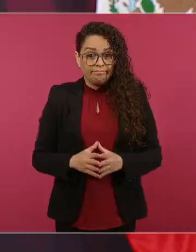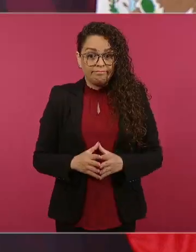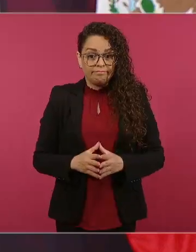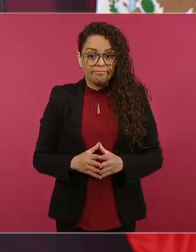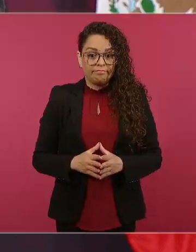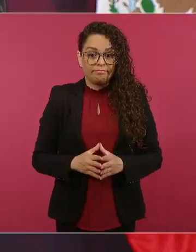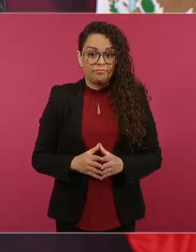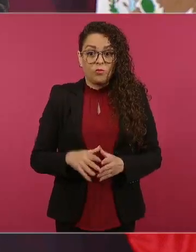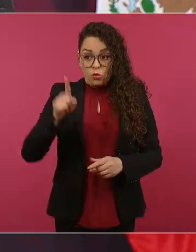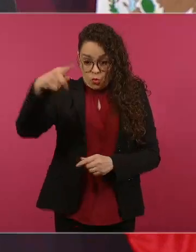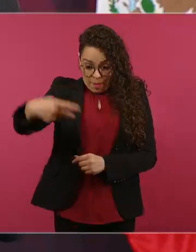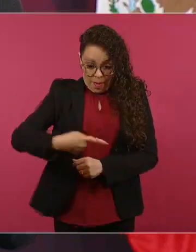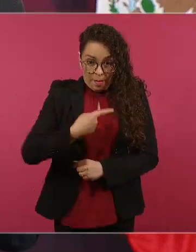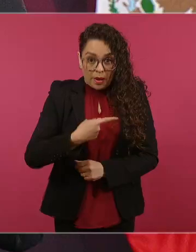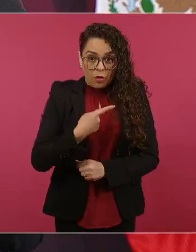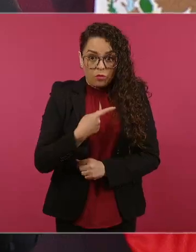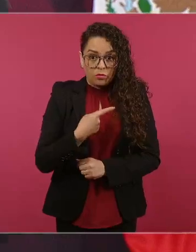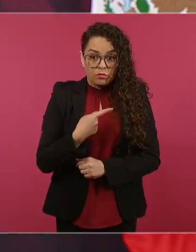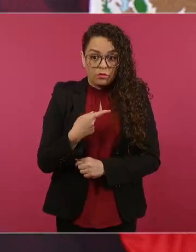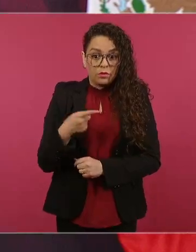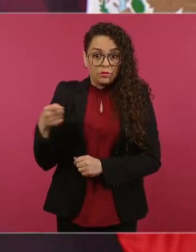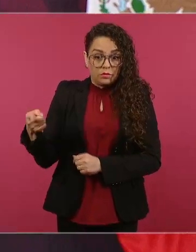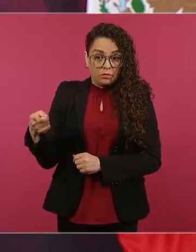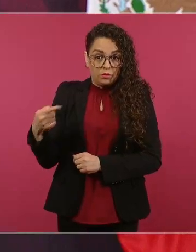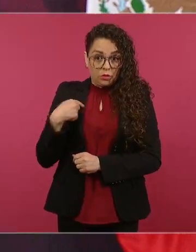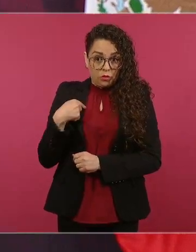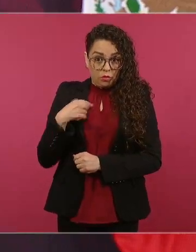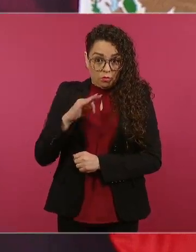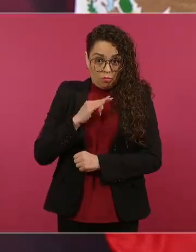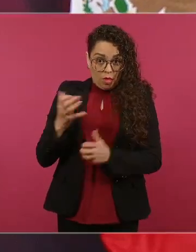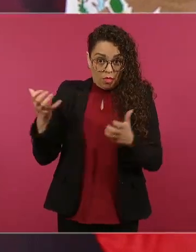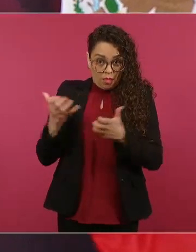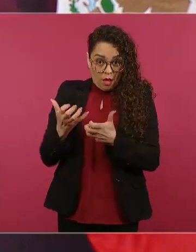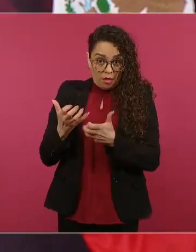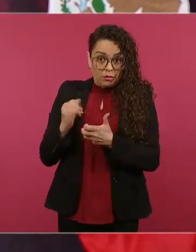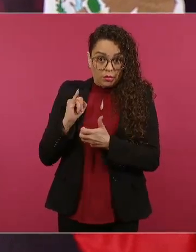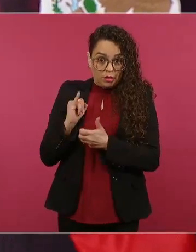Entonces, si me preguntas si tendría yo facultad para eso,